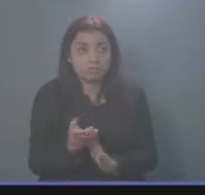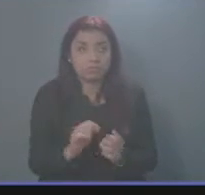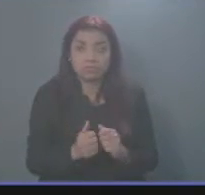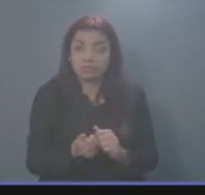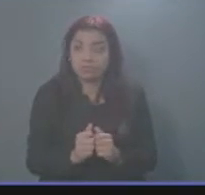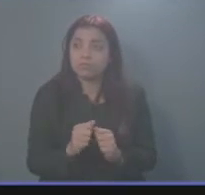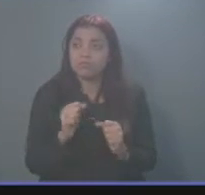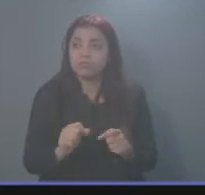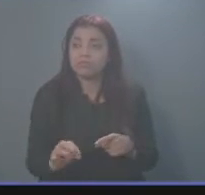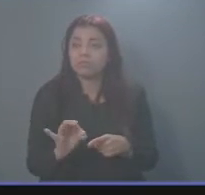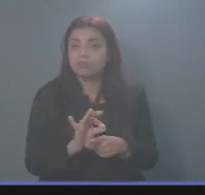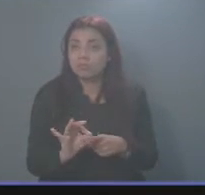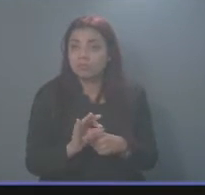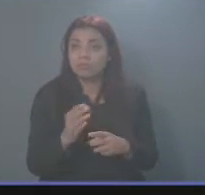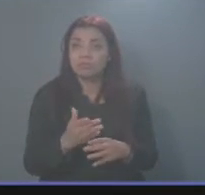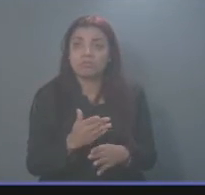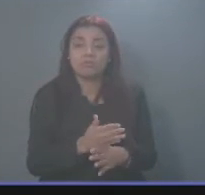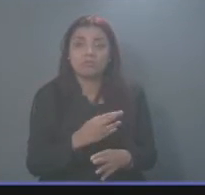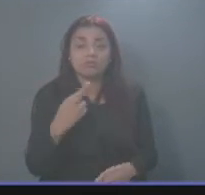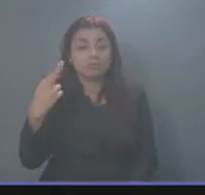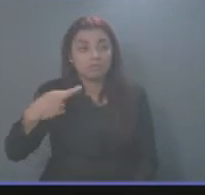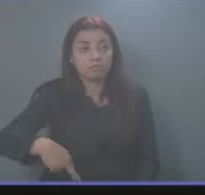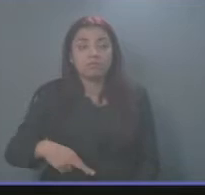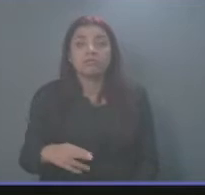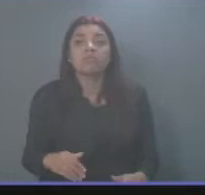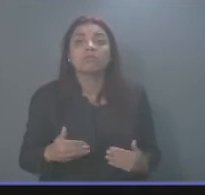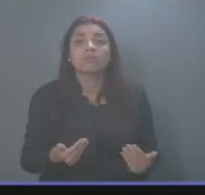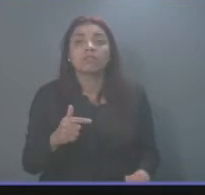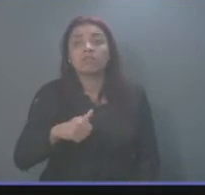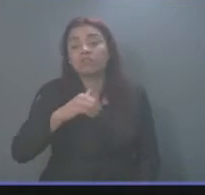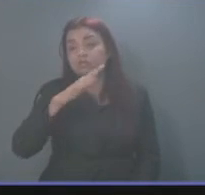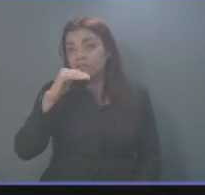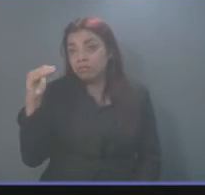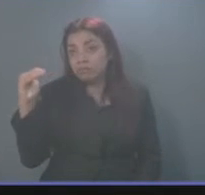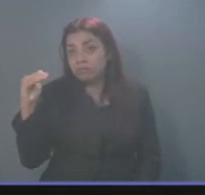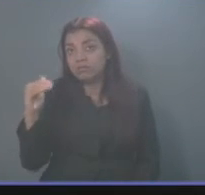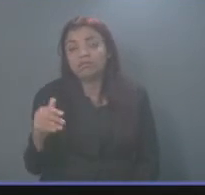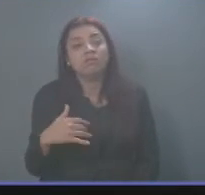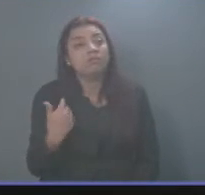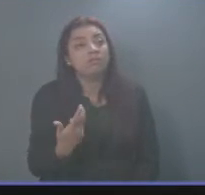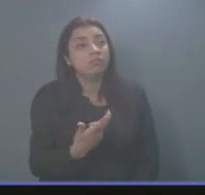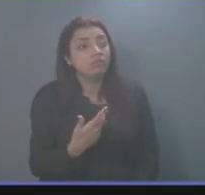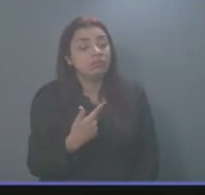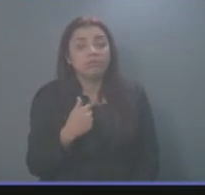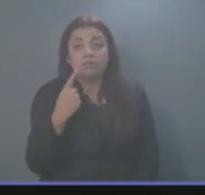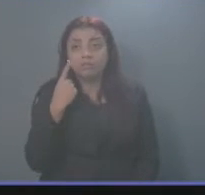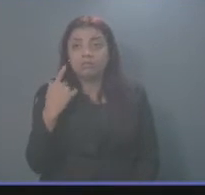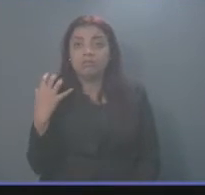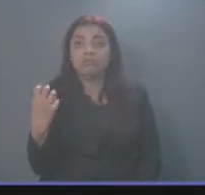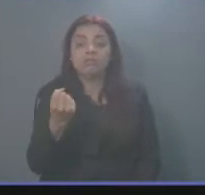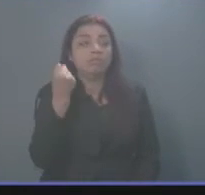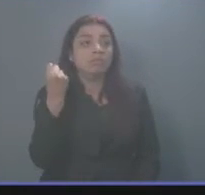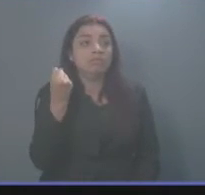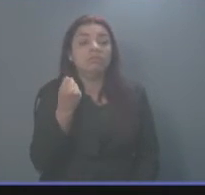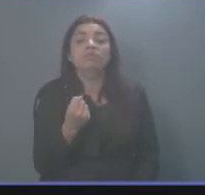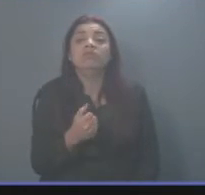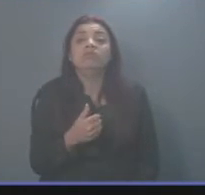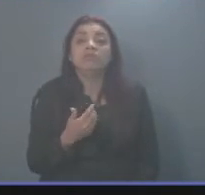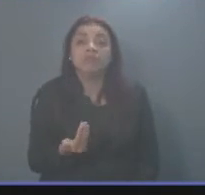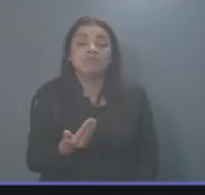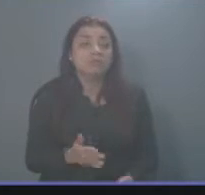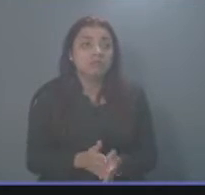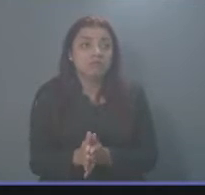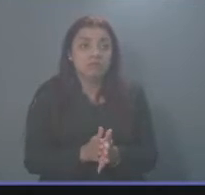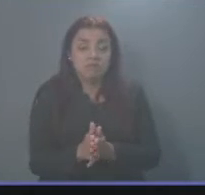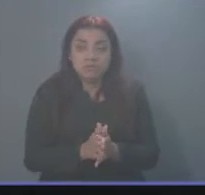de obtener resultados sistemáticos y reales para el país. Hemos dejado ir logros únicamente por el interés